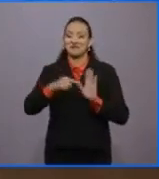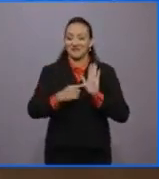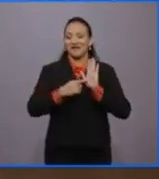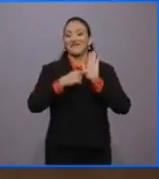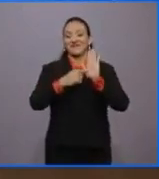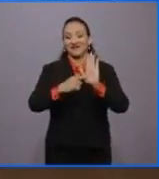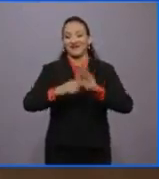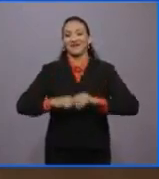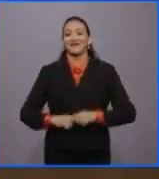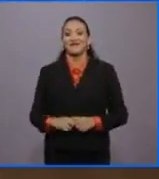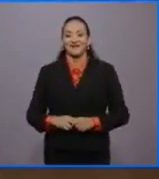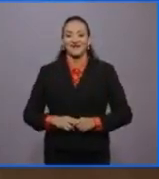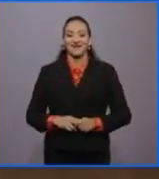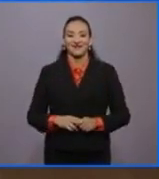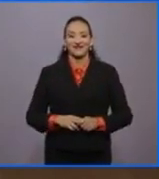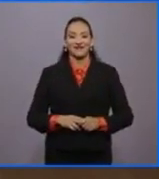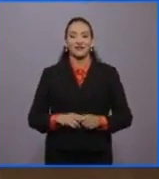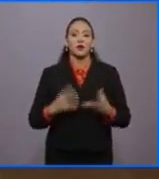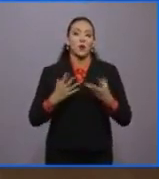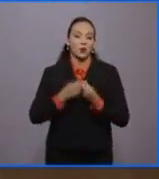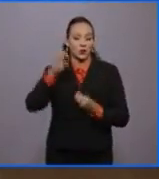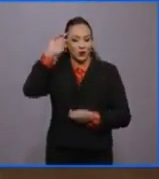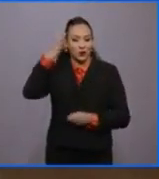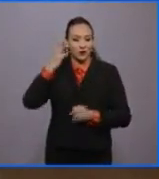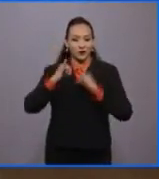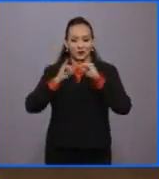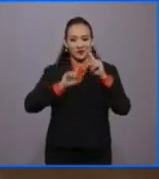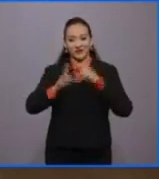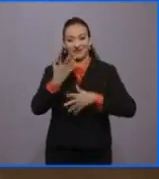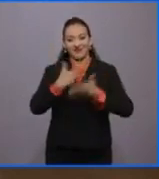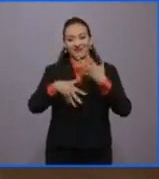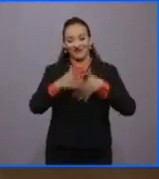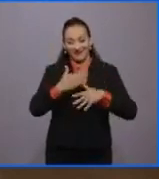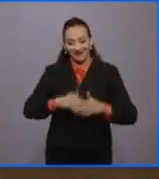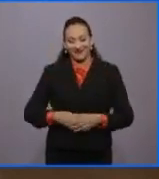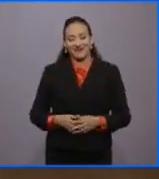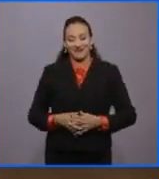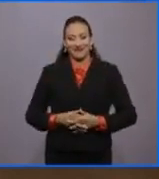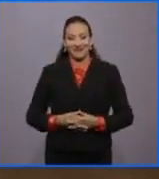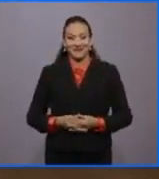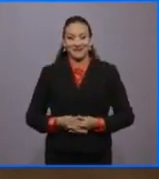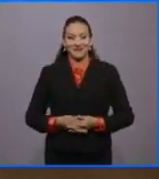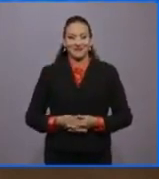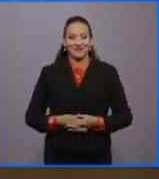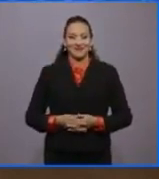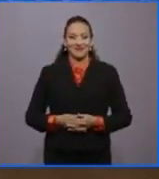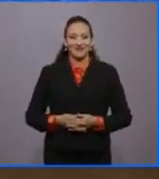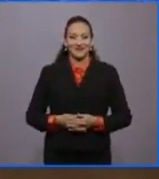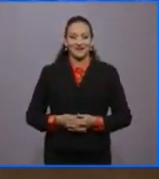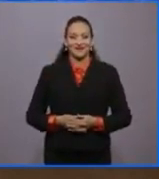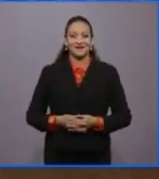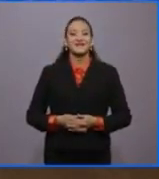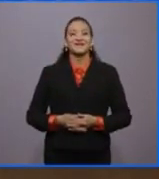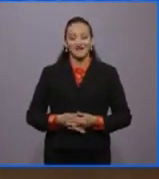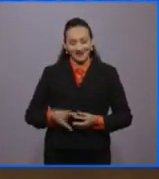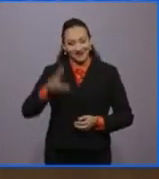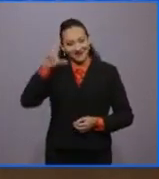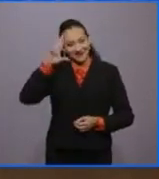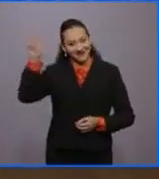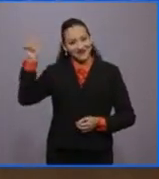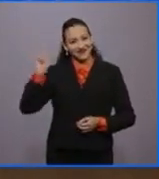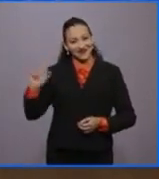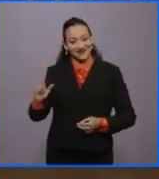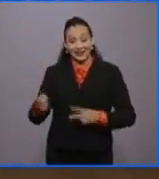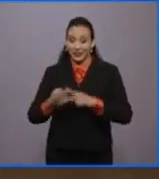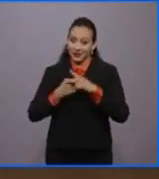destacadas de México y del mundo, junto a Eusiris Rostro en la interpretación en lengua de señas mexicana. Hola, Eusiris.